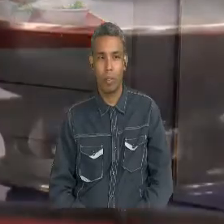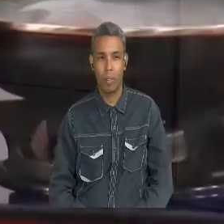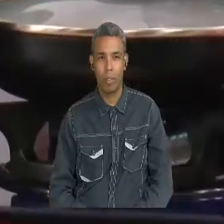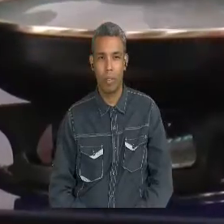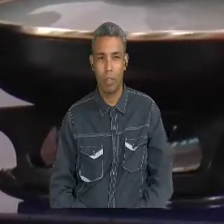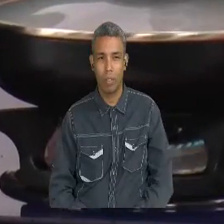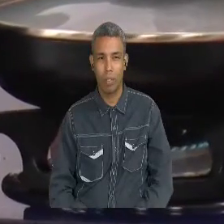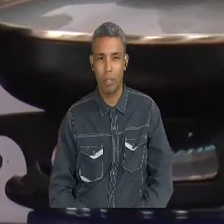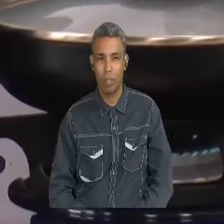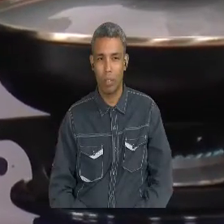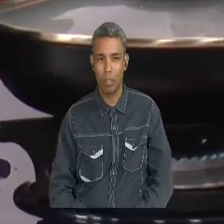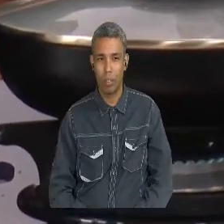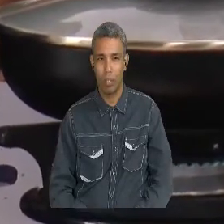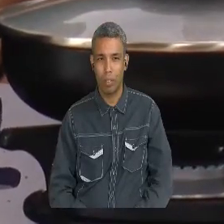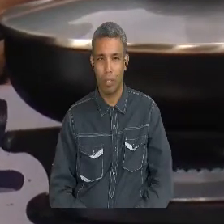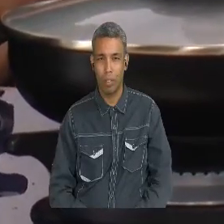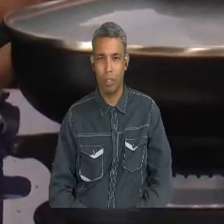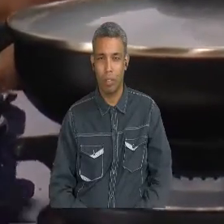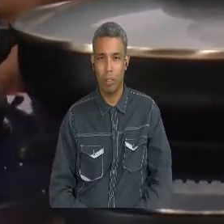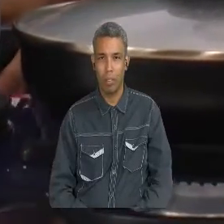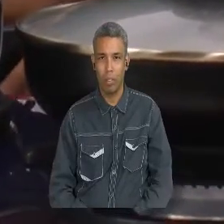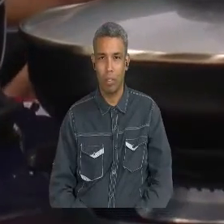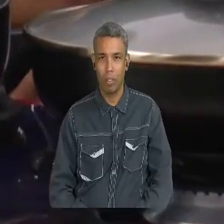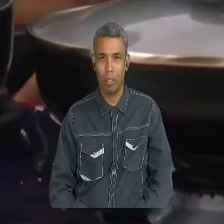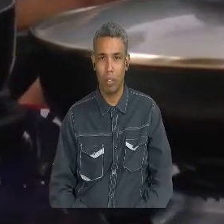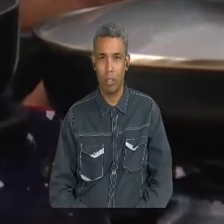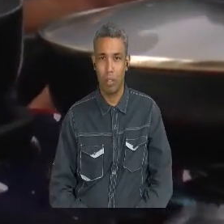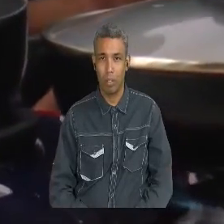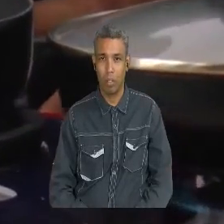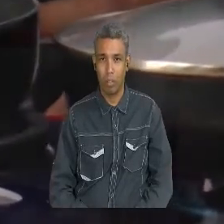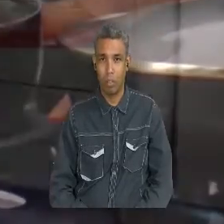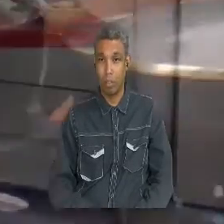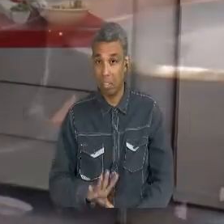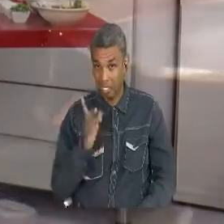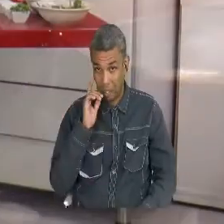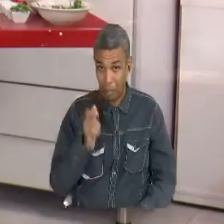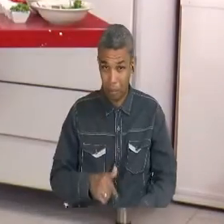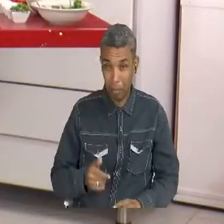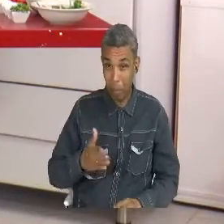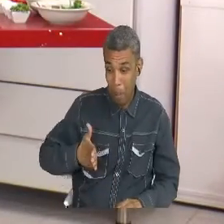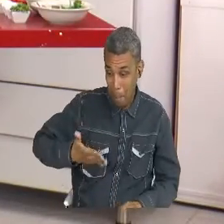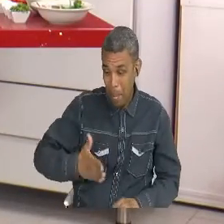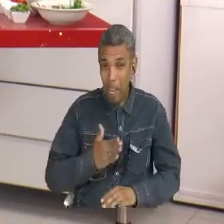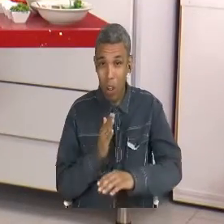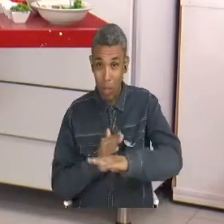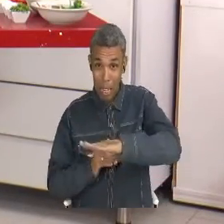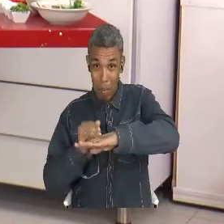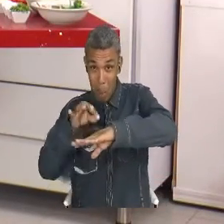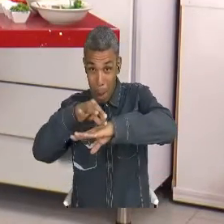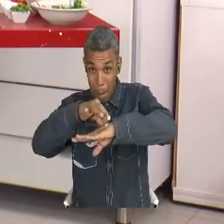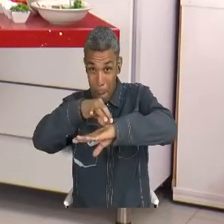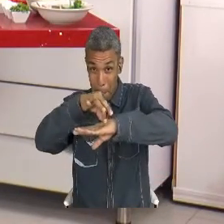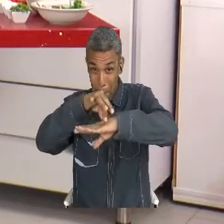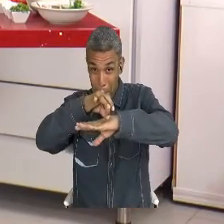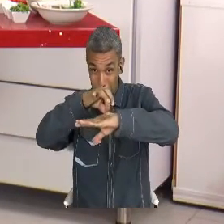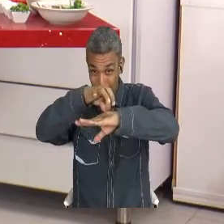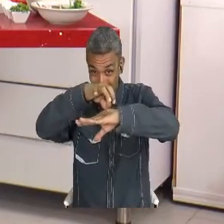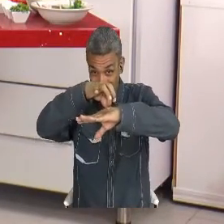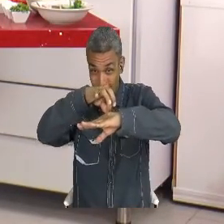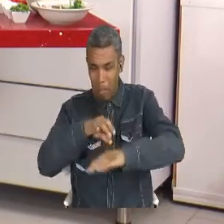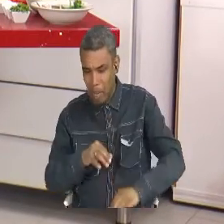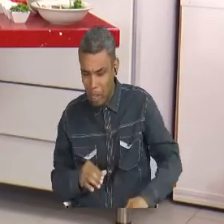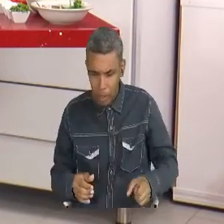No, señor, nada. Le damos la vuelta. Si la piel nos queda perfecta, podemos decorar con la piel. Ah, ok. La piel es una forma de presentar